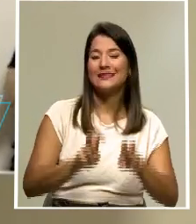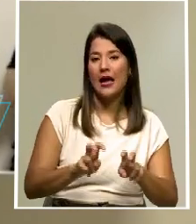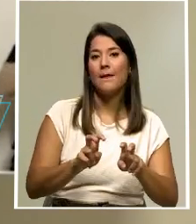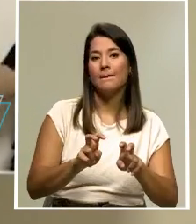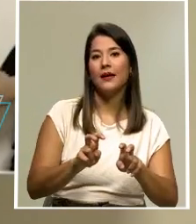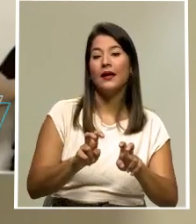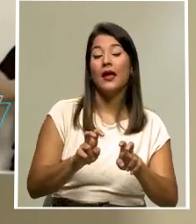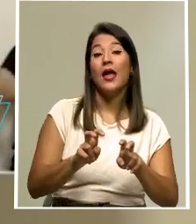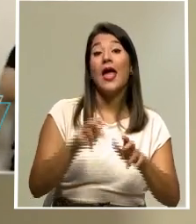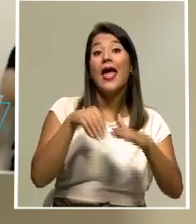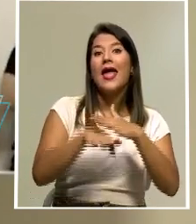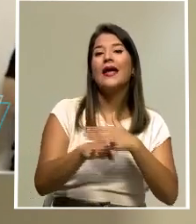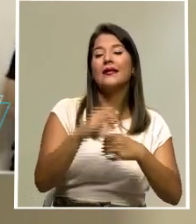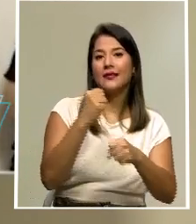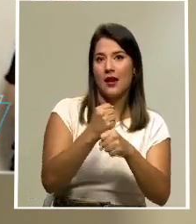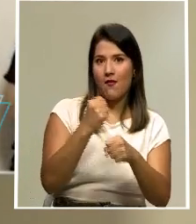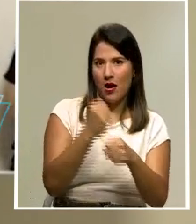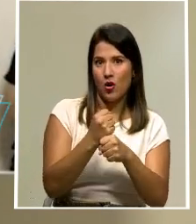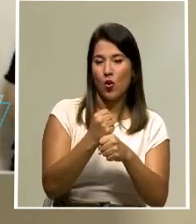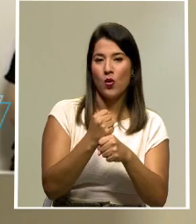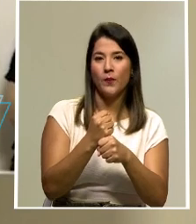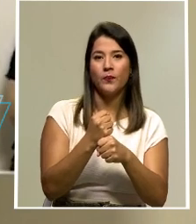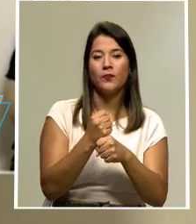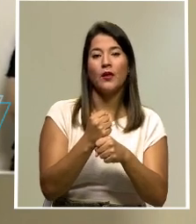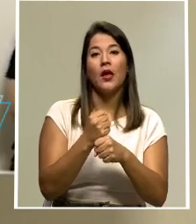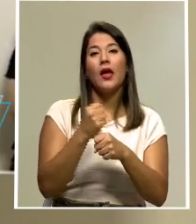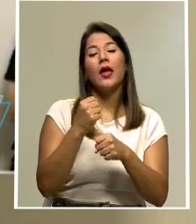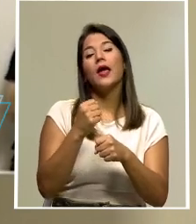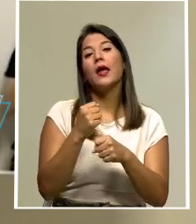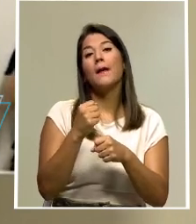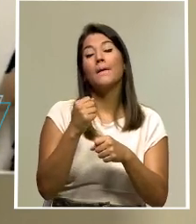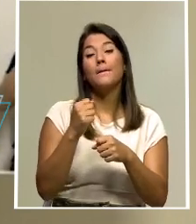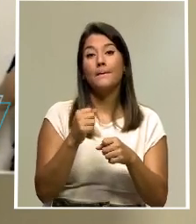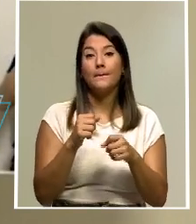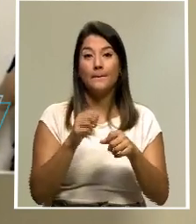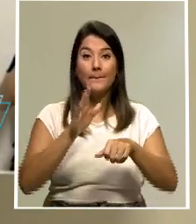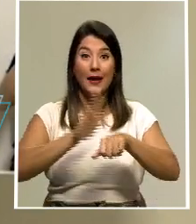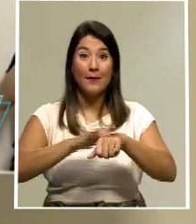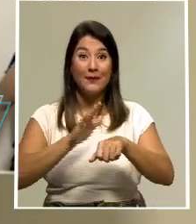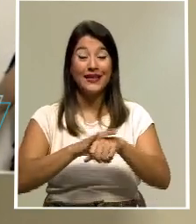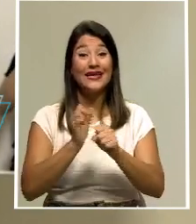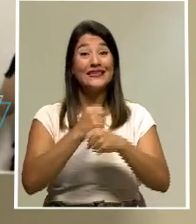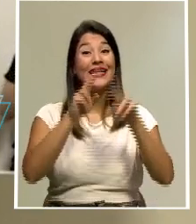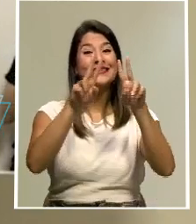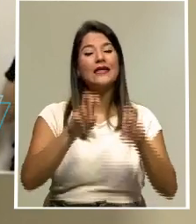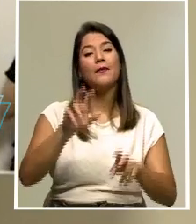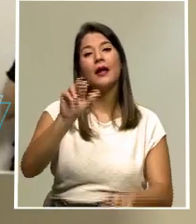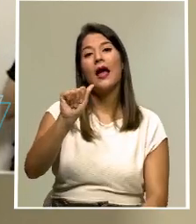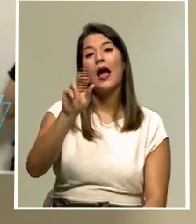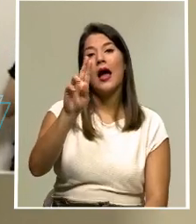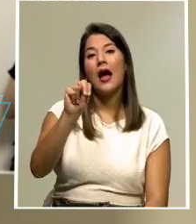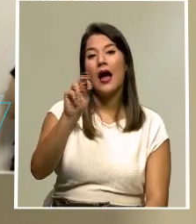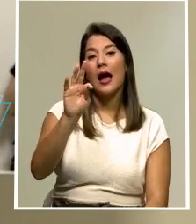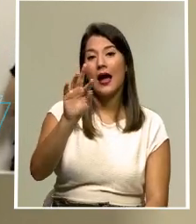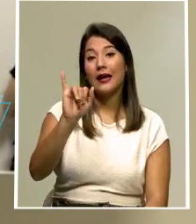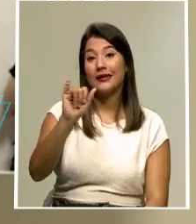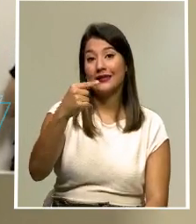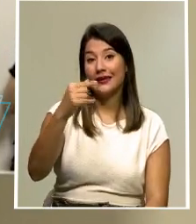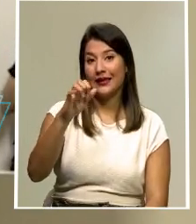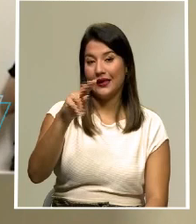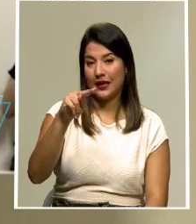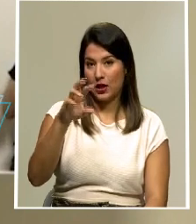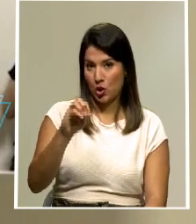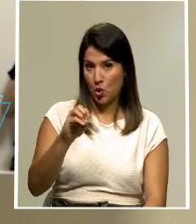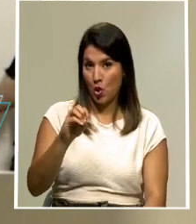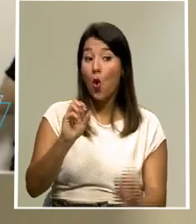muy dirigido a que se facilite el seguimiento o tamizaje a través de pruebas de antígeno y de esta forma que las empresas